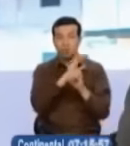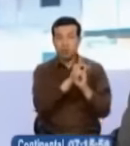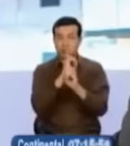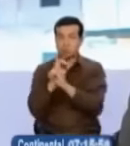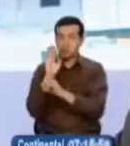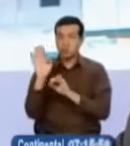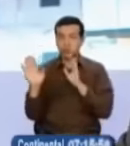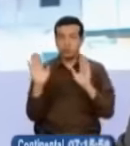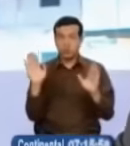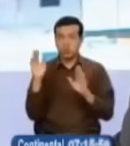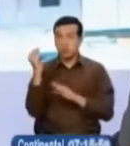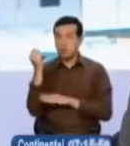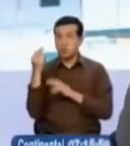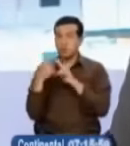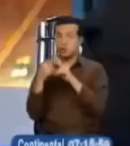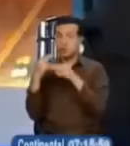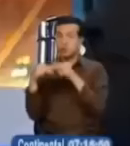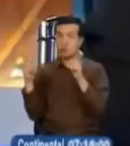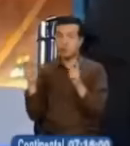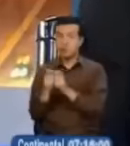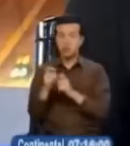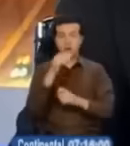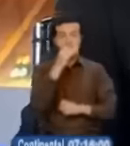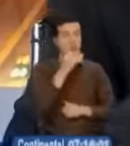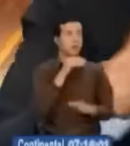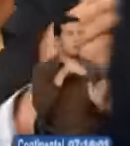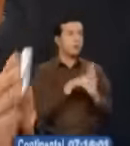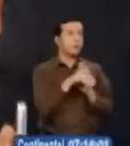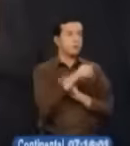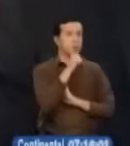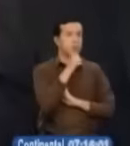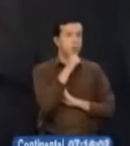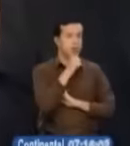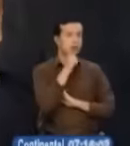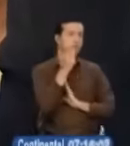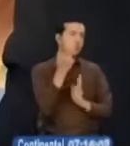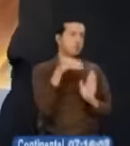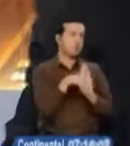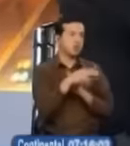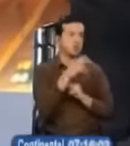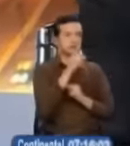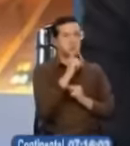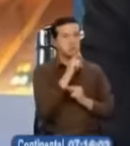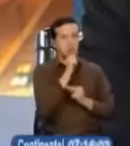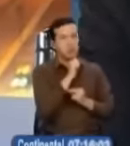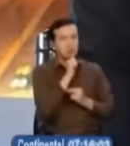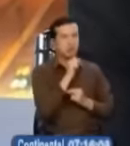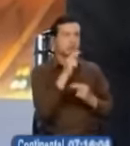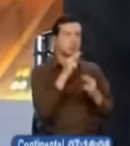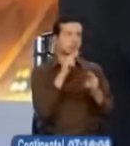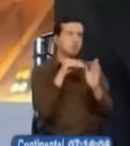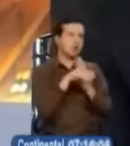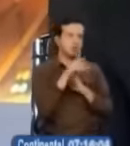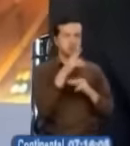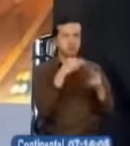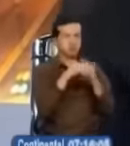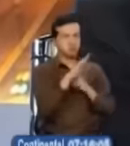instituciones de financiar microcrédito. Pero aquí hay una realidad. A los bancos privados, los bancos comerciales, ya vemos así, más que privados, los bancos comerciales,